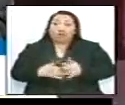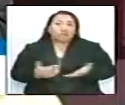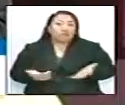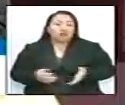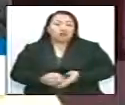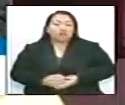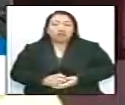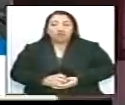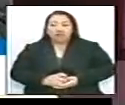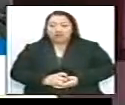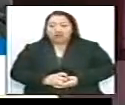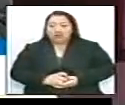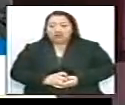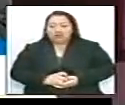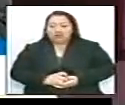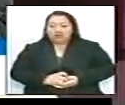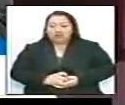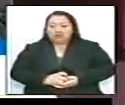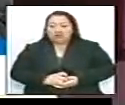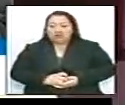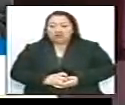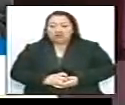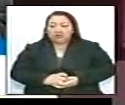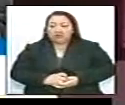connotados, personalidades,